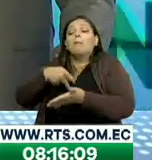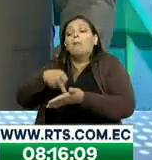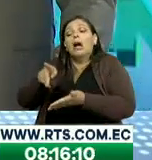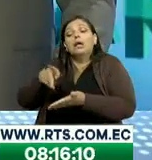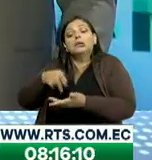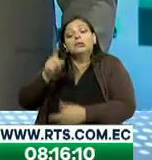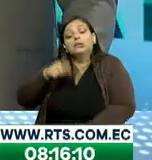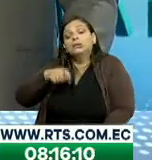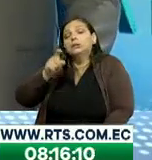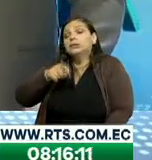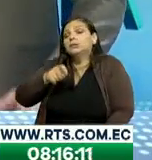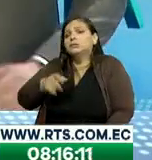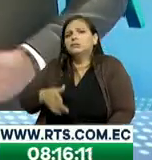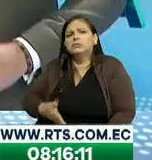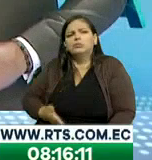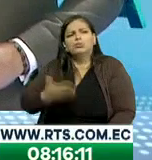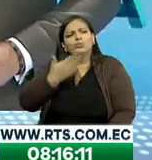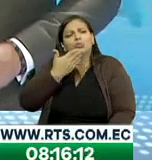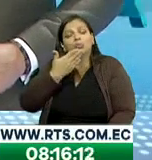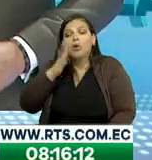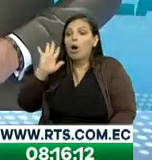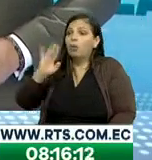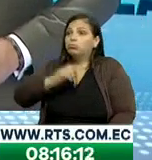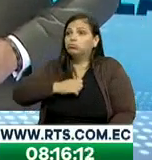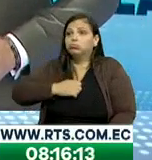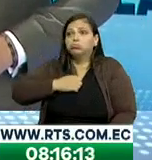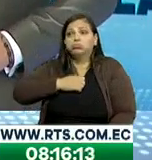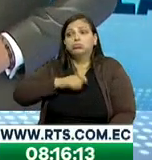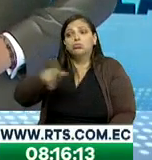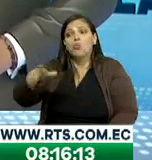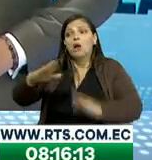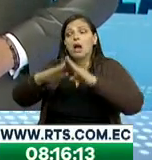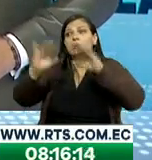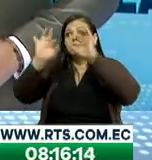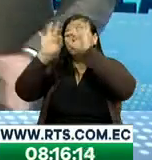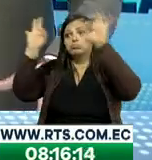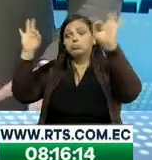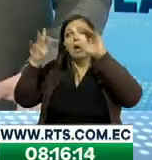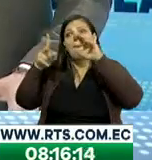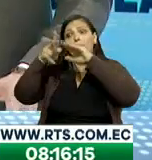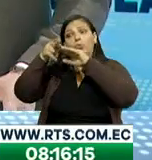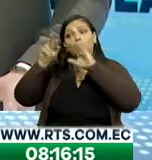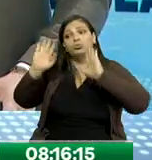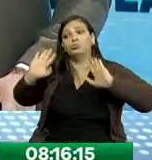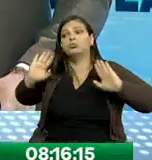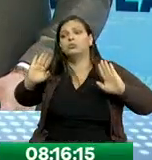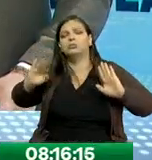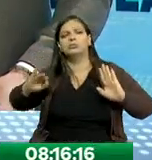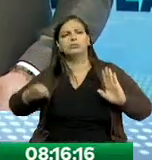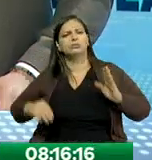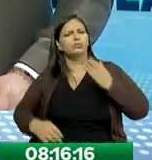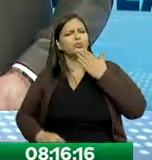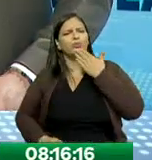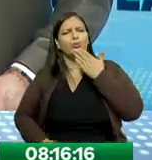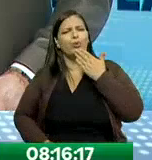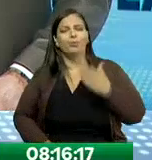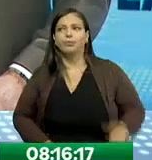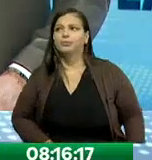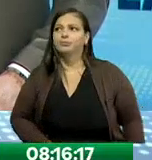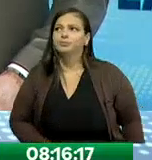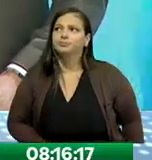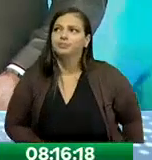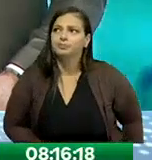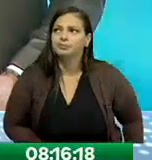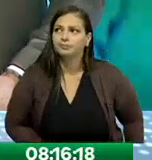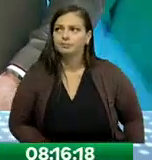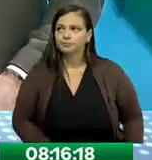José Luis. Bueno, mi querido Guito, entonces, ahí está. A mi favor. Ajá, a ver. A mi favor, a mi favor. Díganme, sí. Cuidado, no. Cuidado, lo rayan, hermano, le